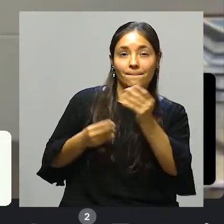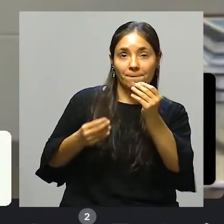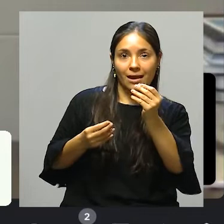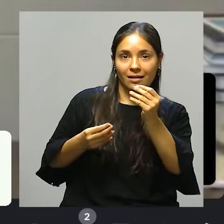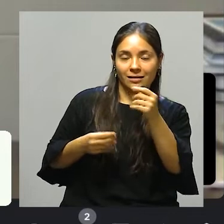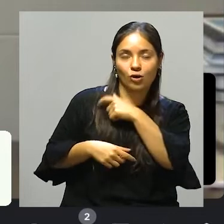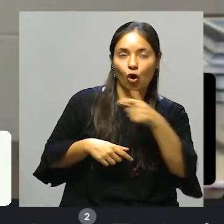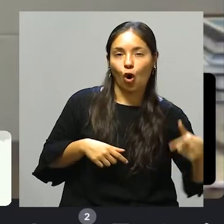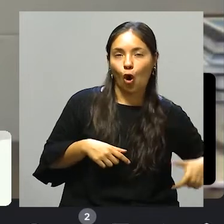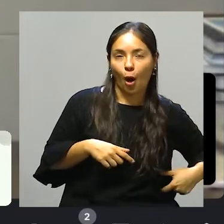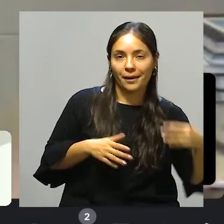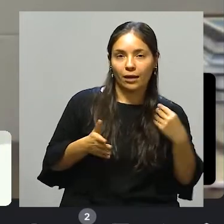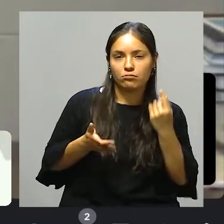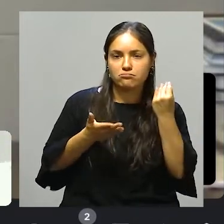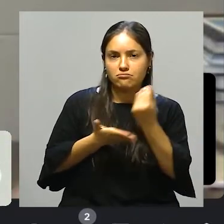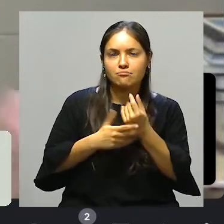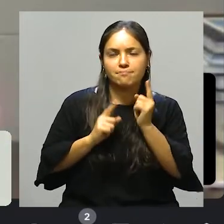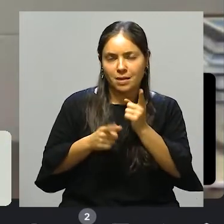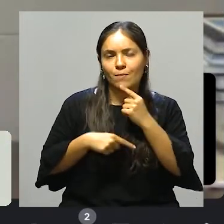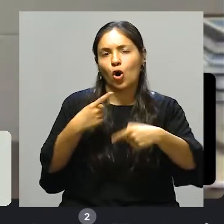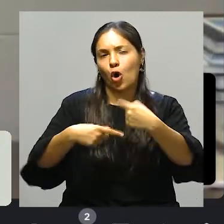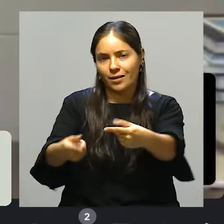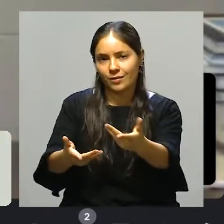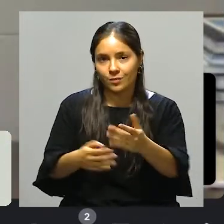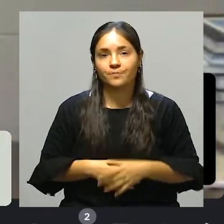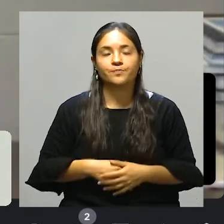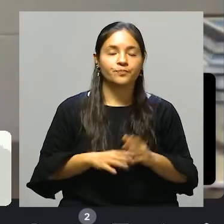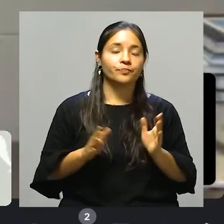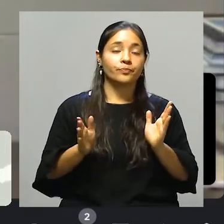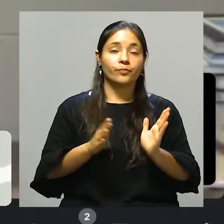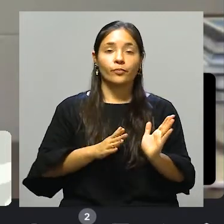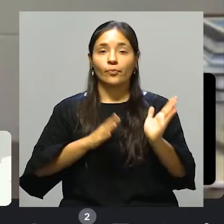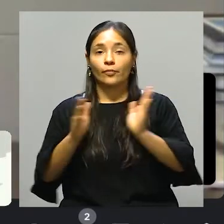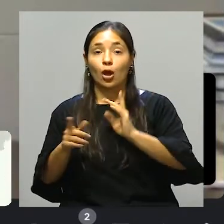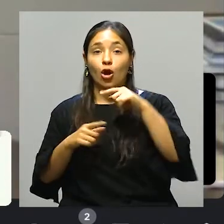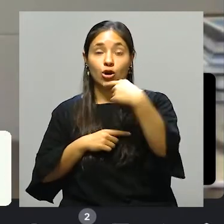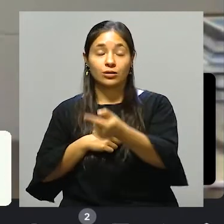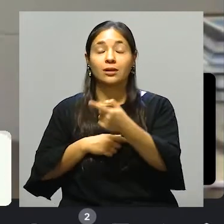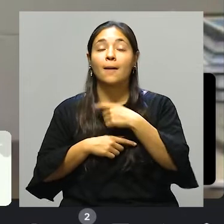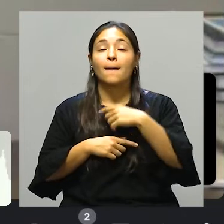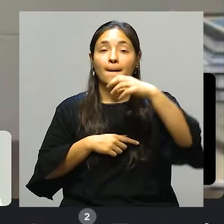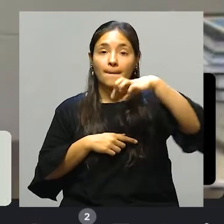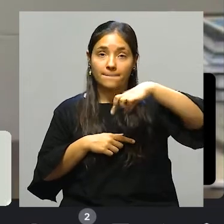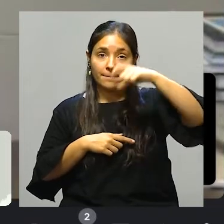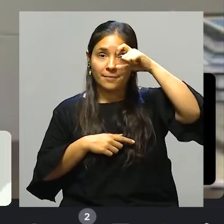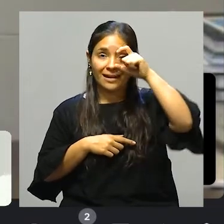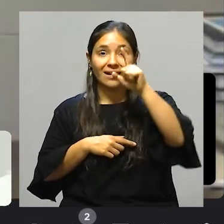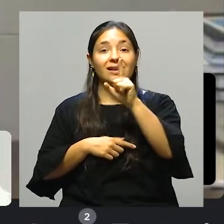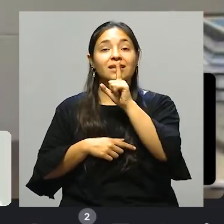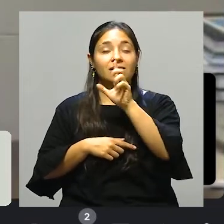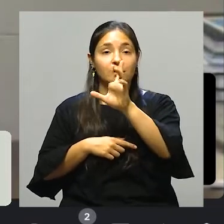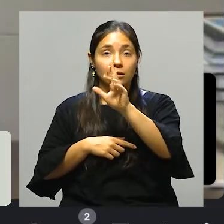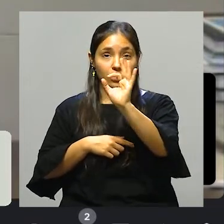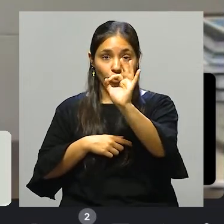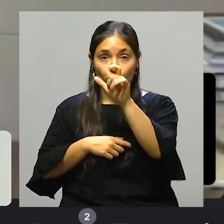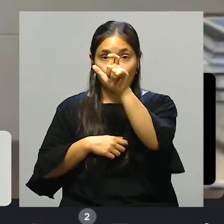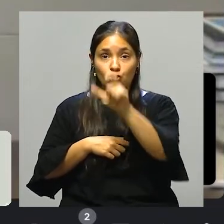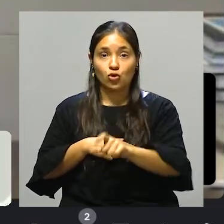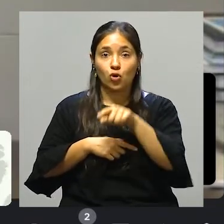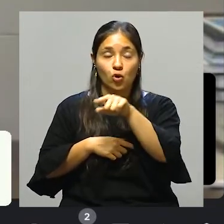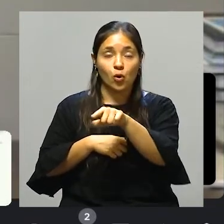los jóvenes? Había preguntado también a Anabela en relación a lo que justamente esperan para lo que va a ser el próximo gobierno. Pero la pregunta